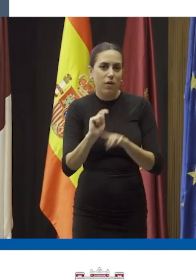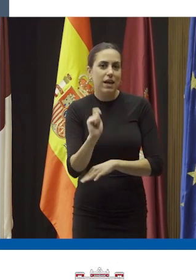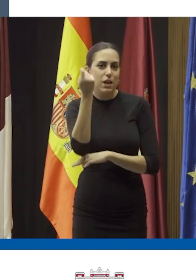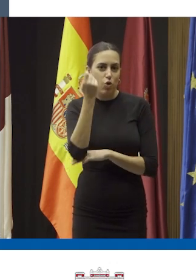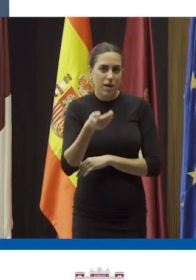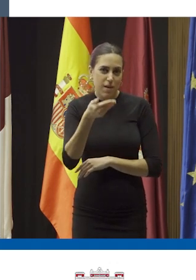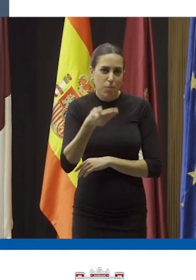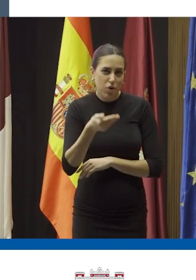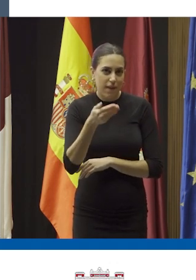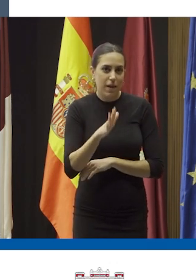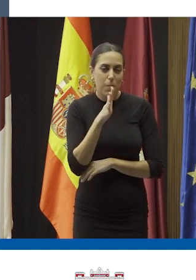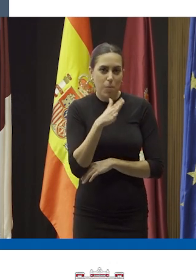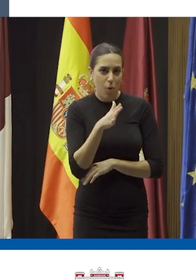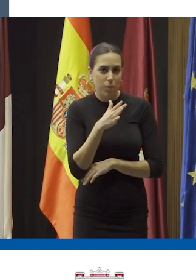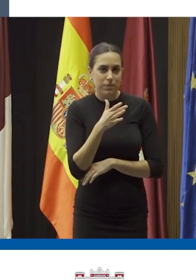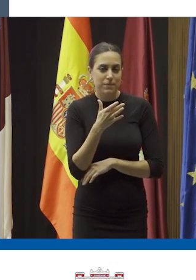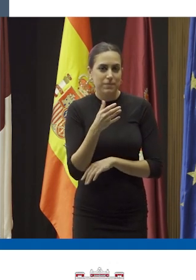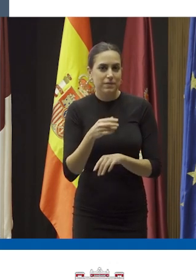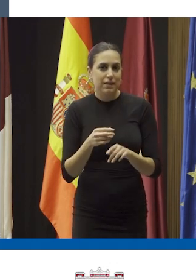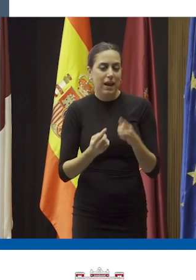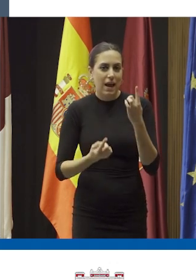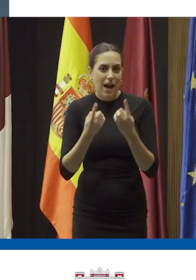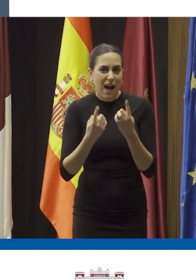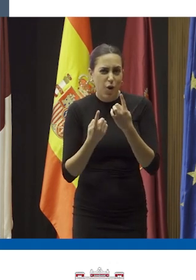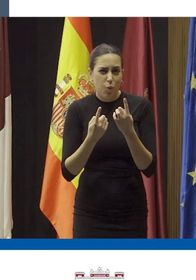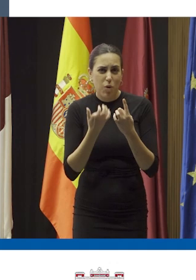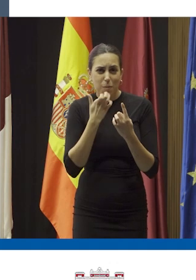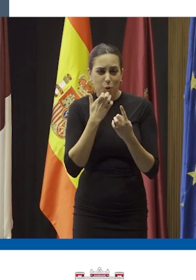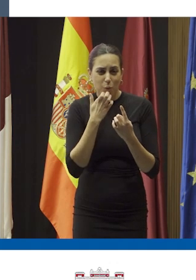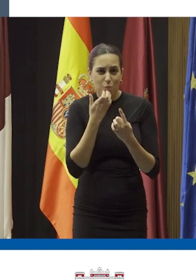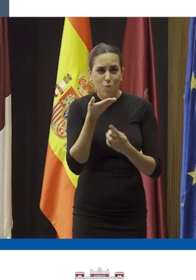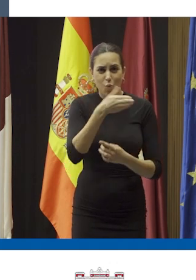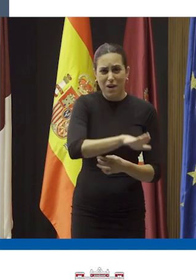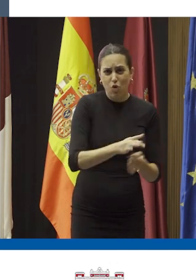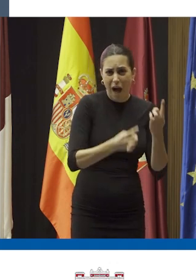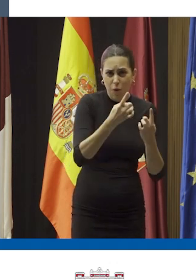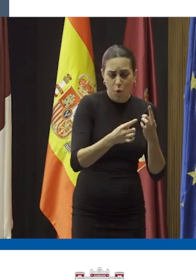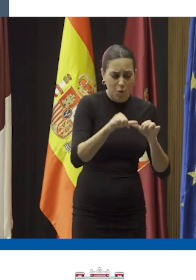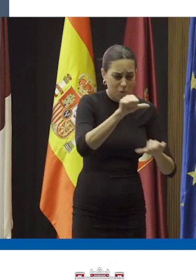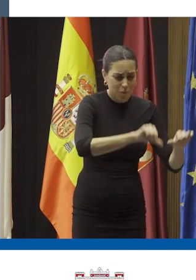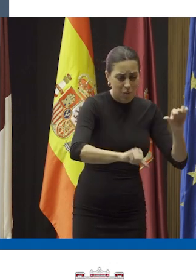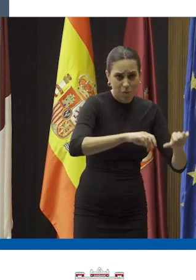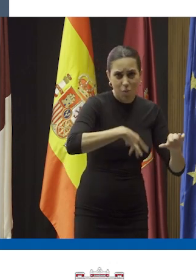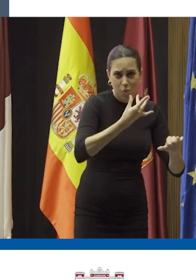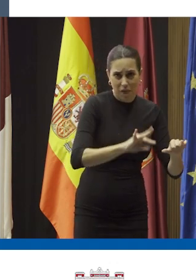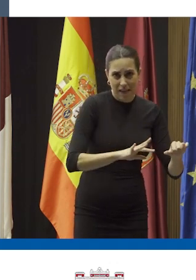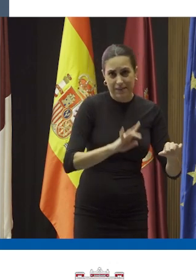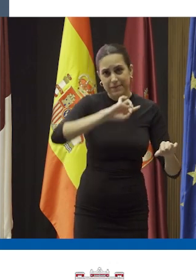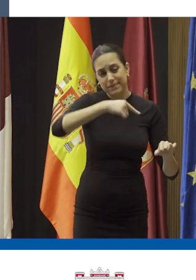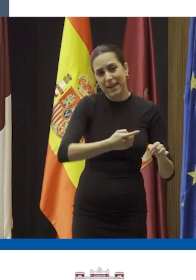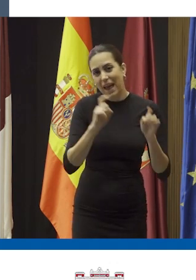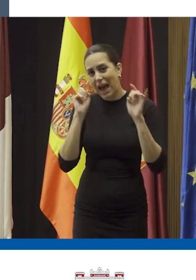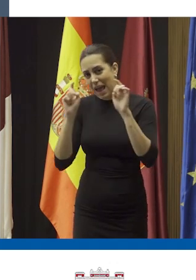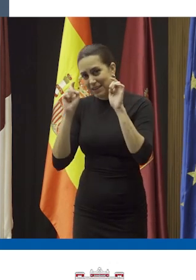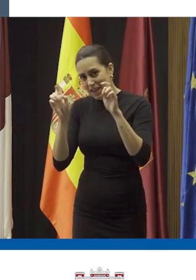que se permite la disección de algunos y otros cadáveres. Y la enseñanza de la cirugía de mano de la